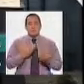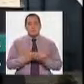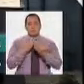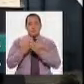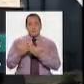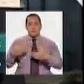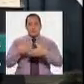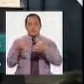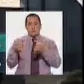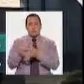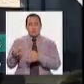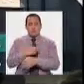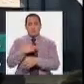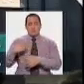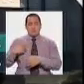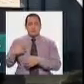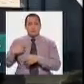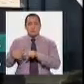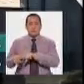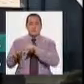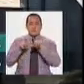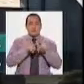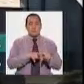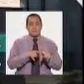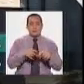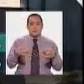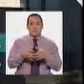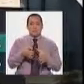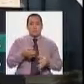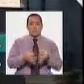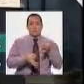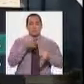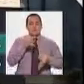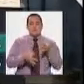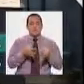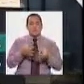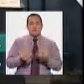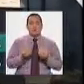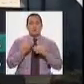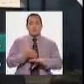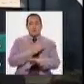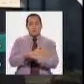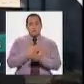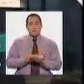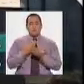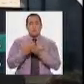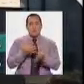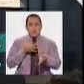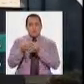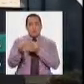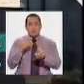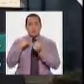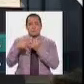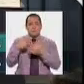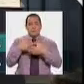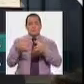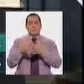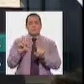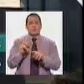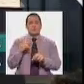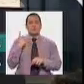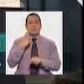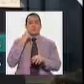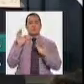entre el Ejecutivo y las autoridades judiciales, como lo han venido sosteniendo en diversas oportunidades, no